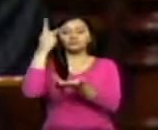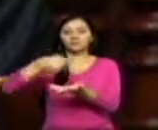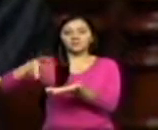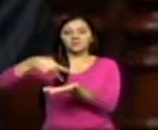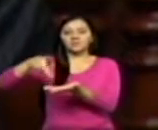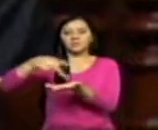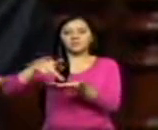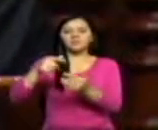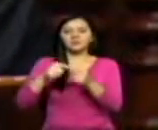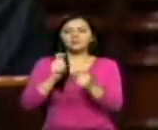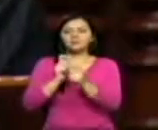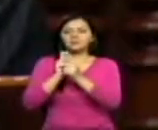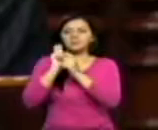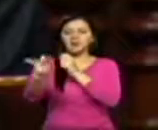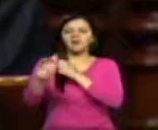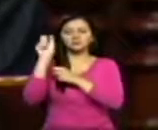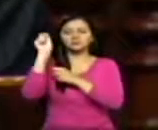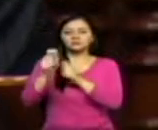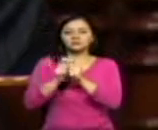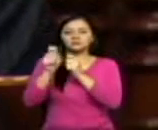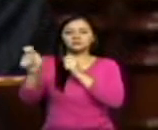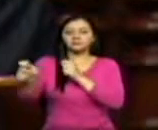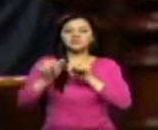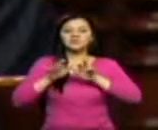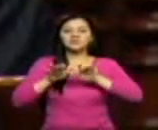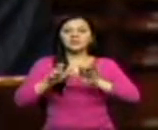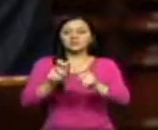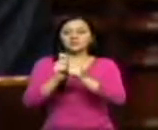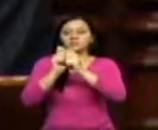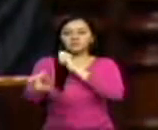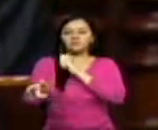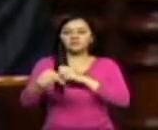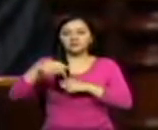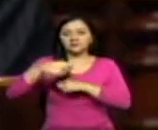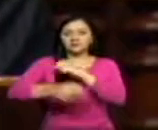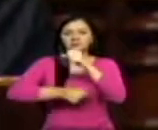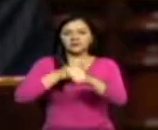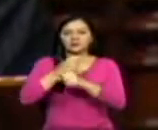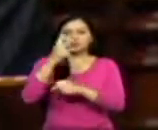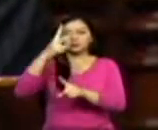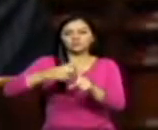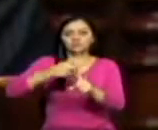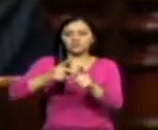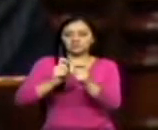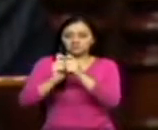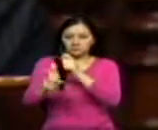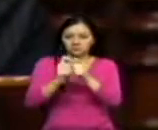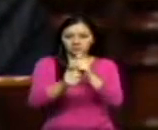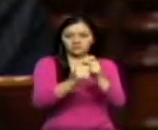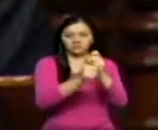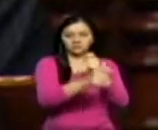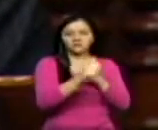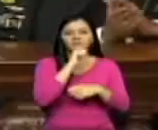serán adelantadas a partir de septiembre de este año, en 2 meses.